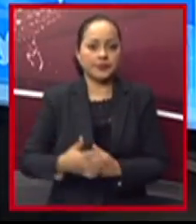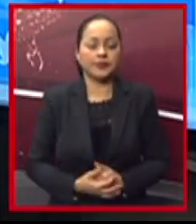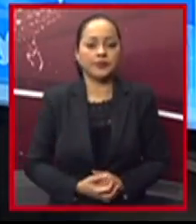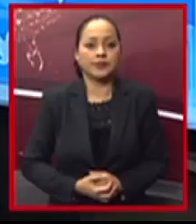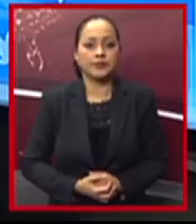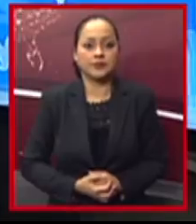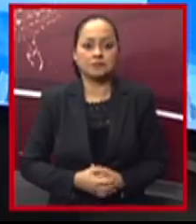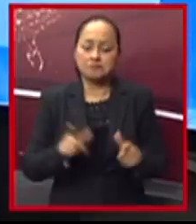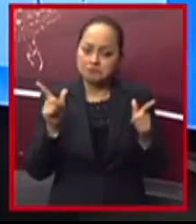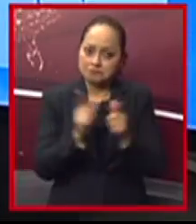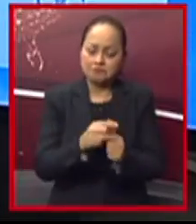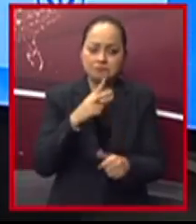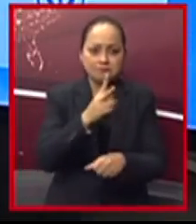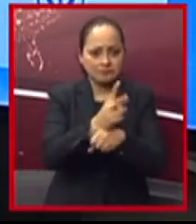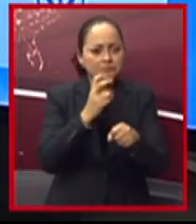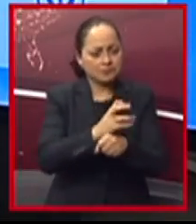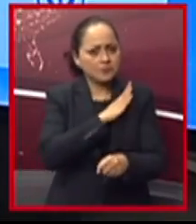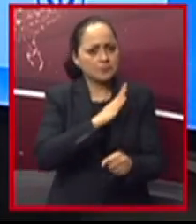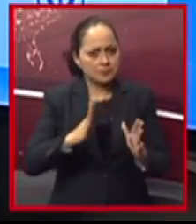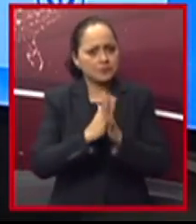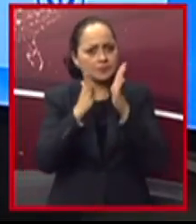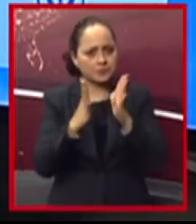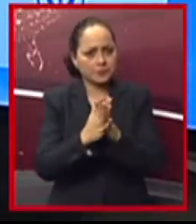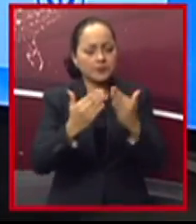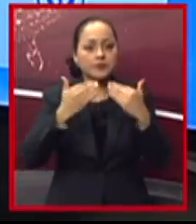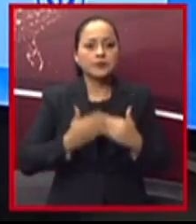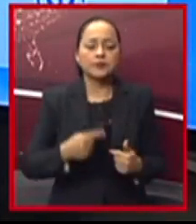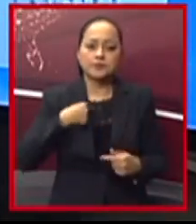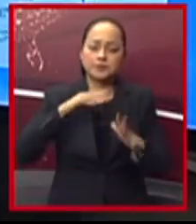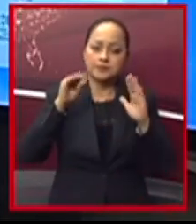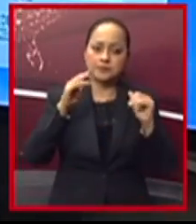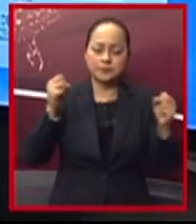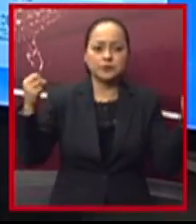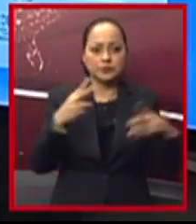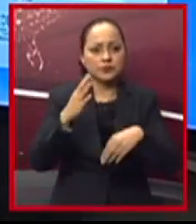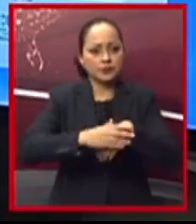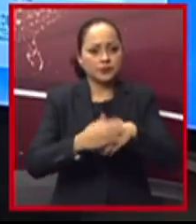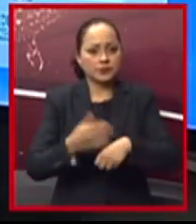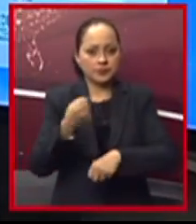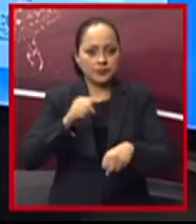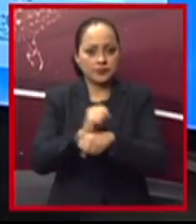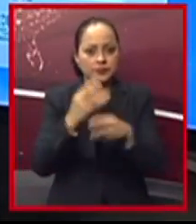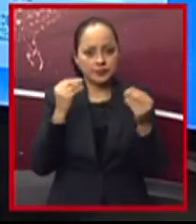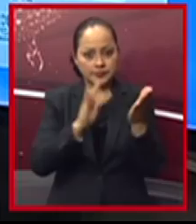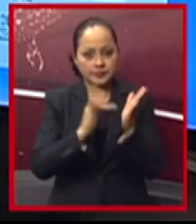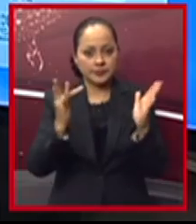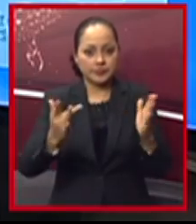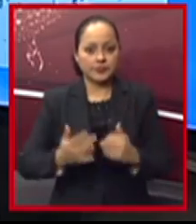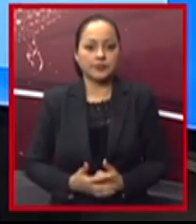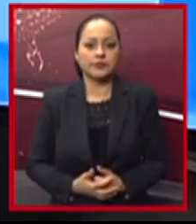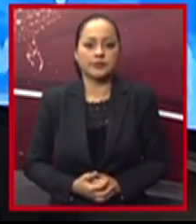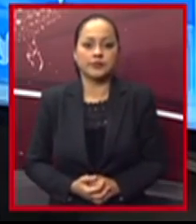www.canaldelcongreso.gov.mx. Bueno, y queda usted cordialmente invitado a participar. Mientras tanto me despido y nos vemos la próxima semana. Muchas gracias.